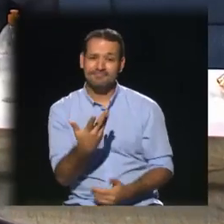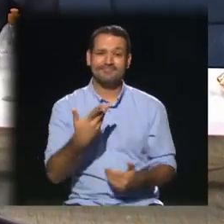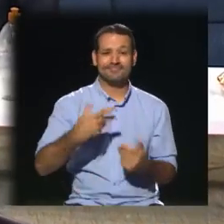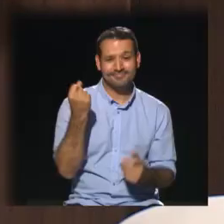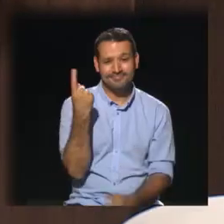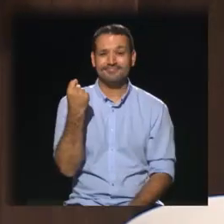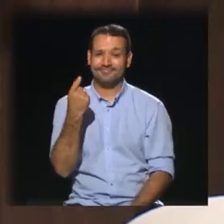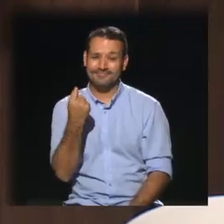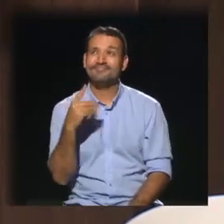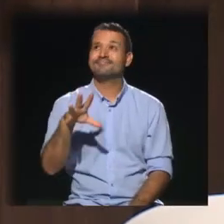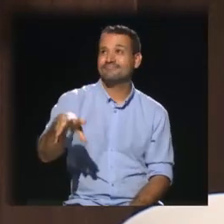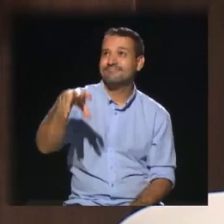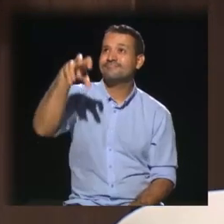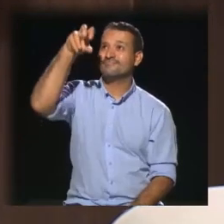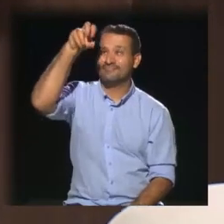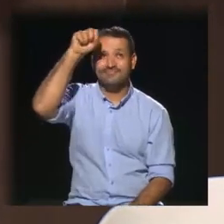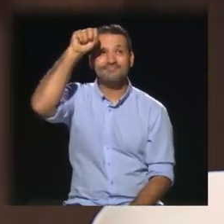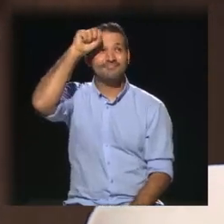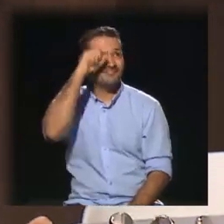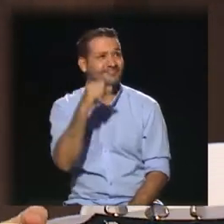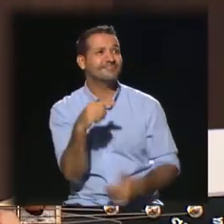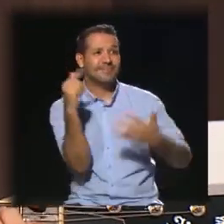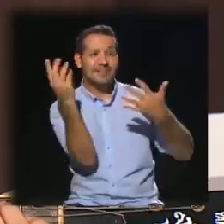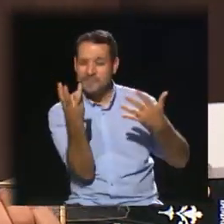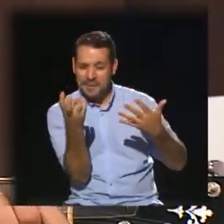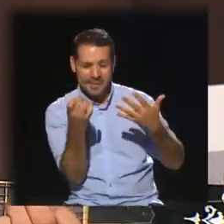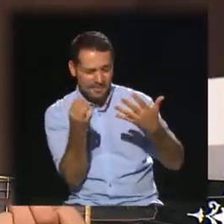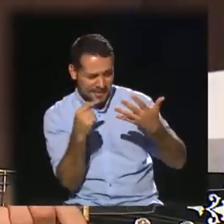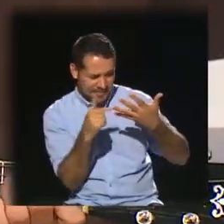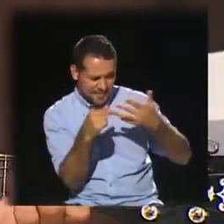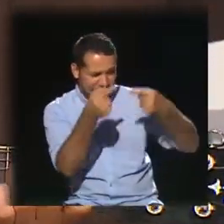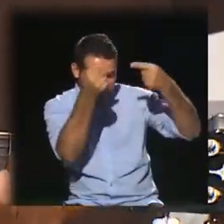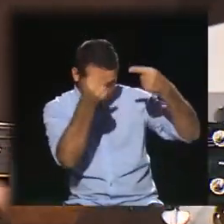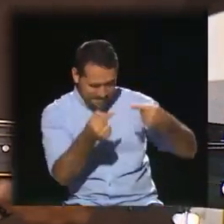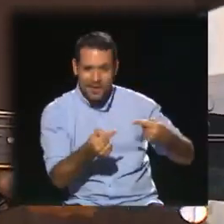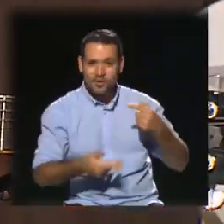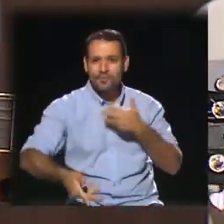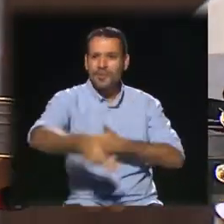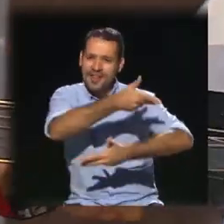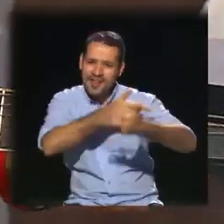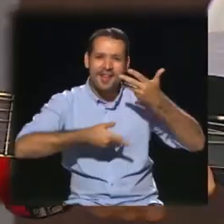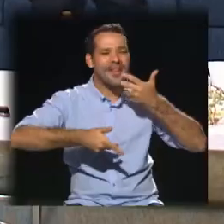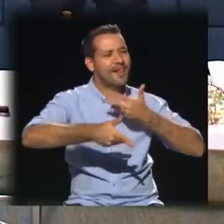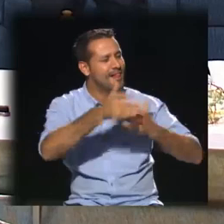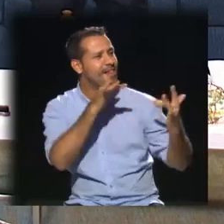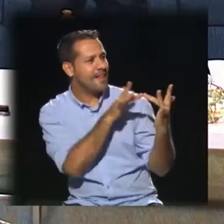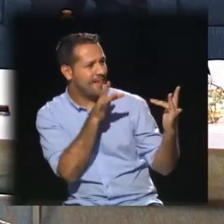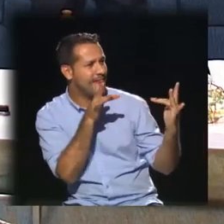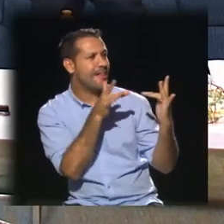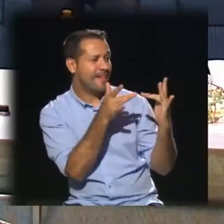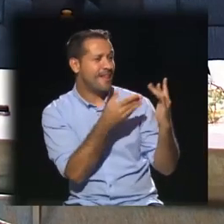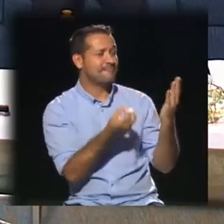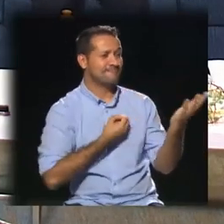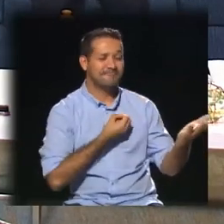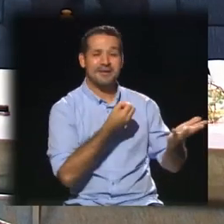nuestra educación, más que números y letras, es la socialización. Como el profe